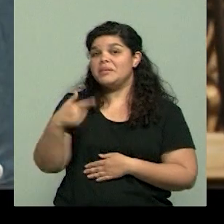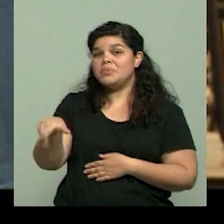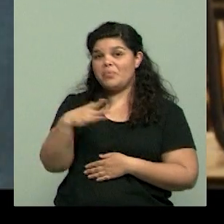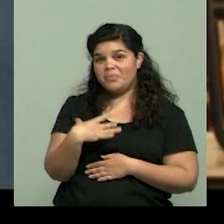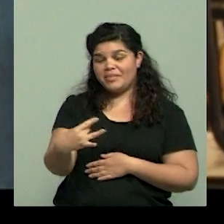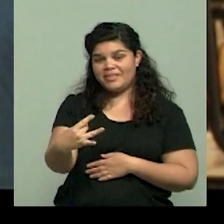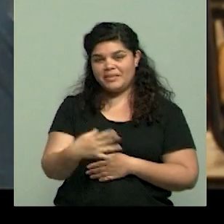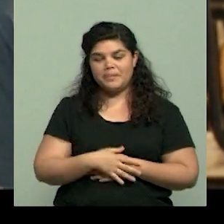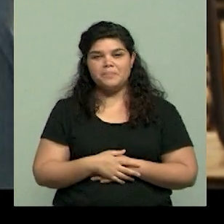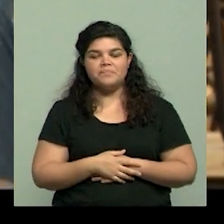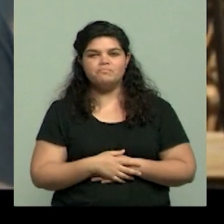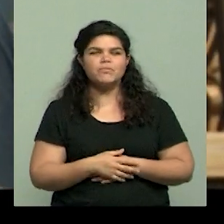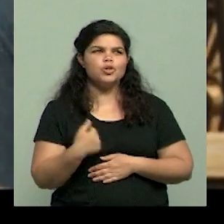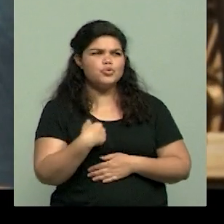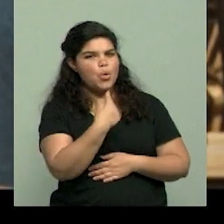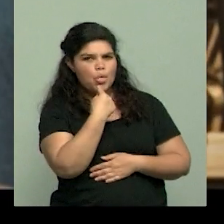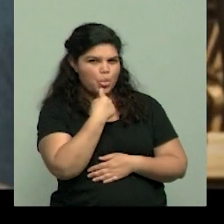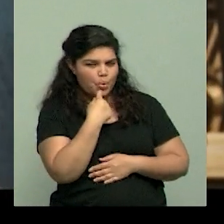una duda. ¿Se dice